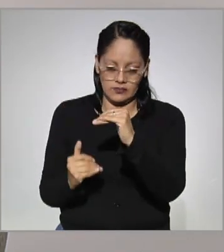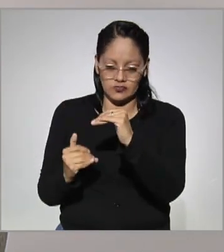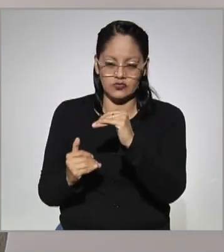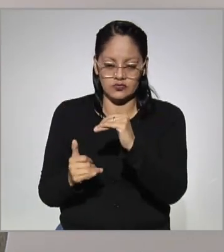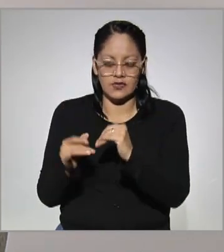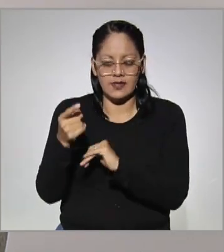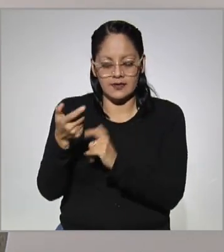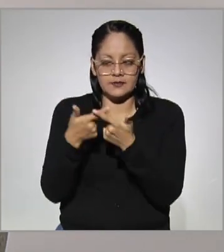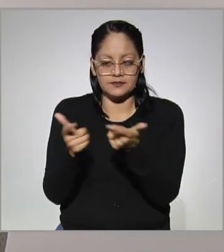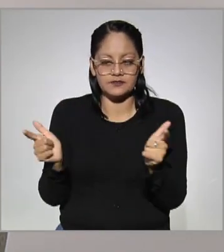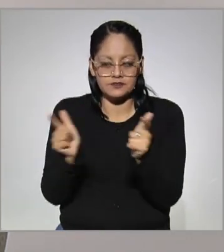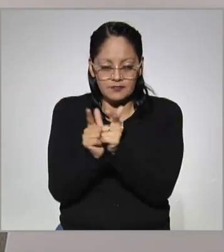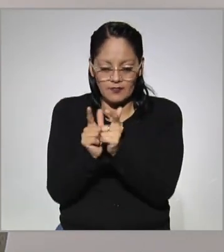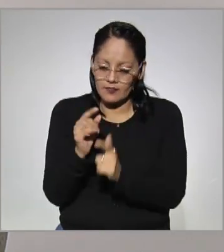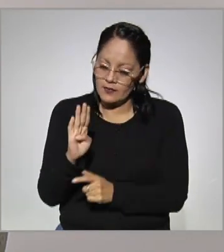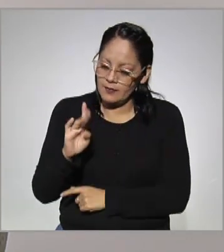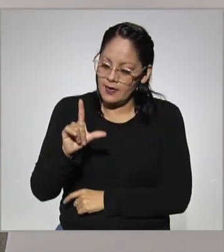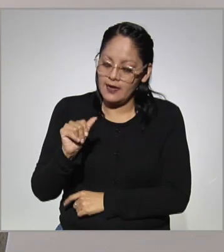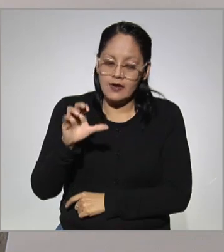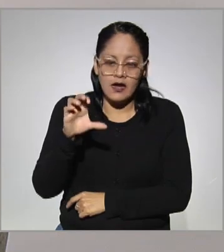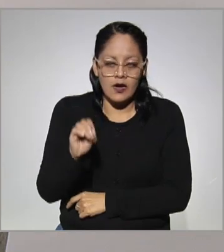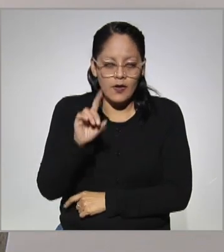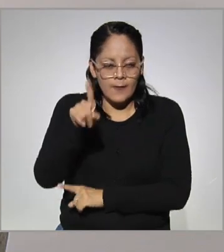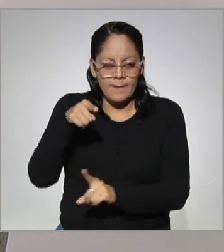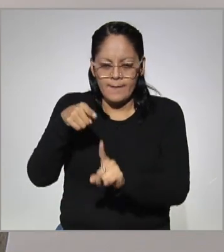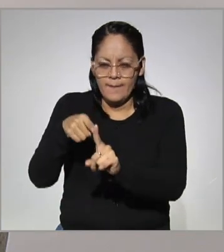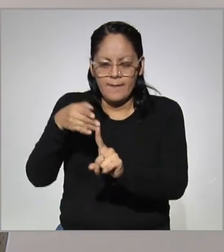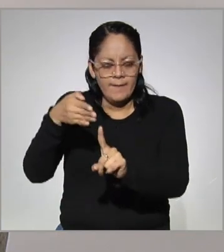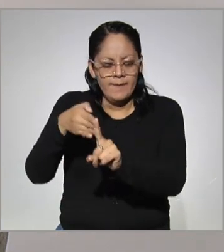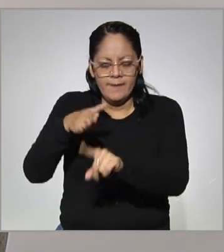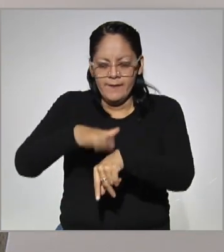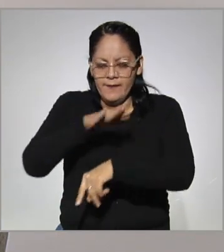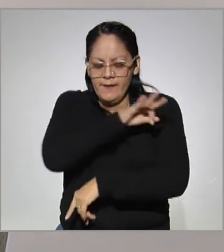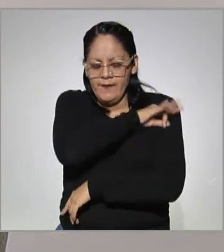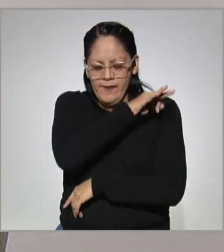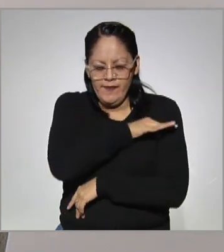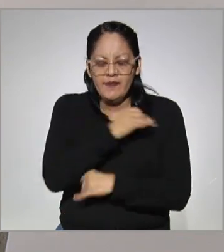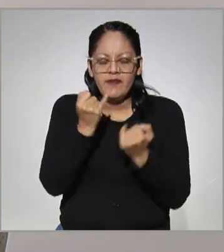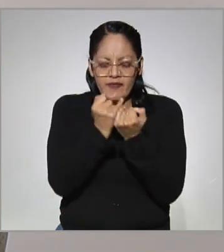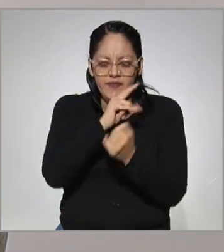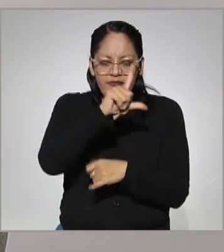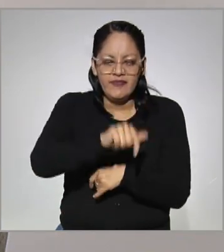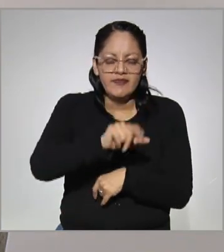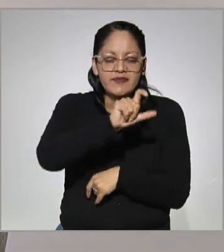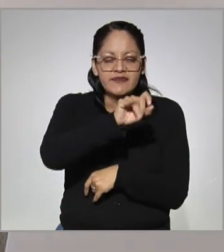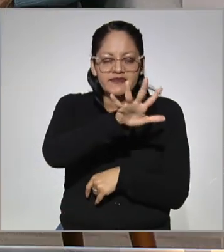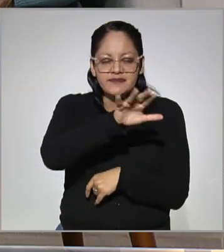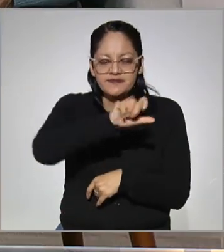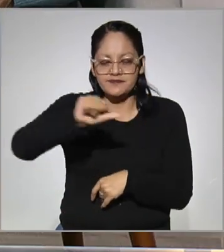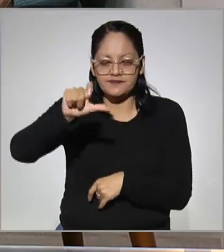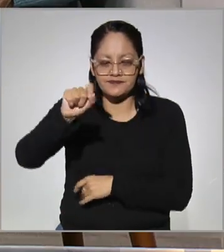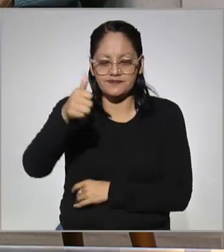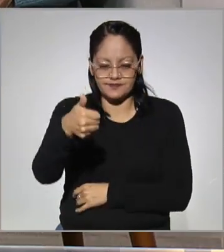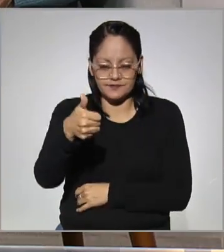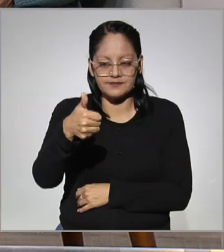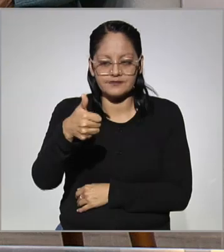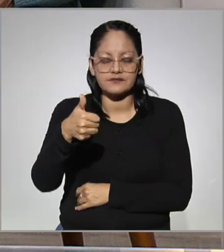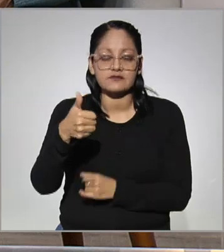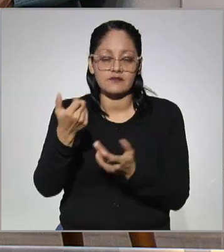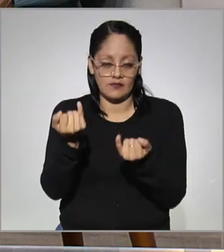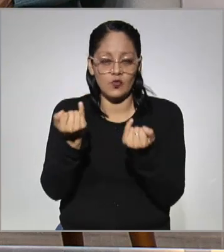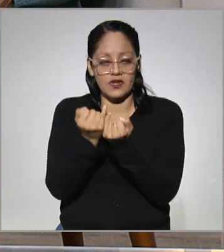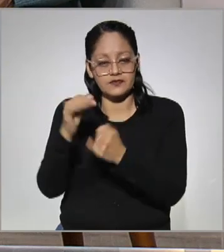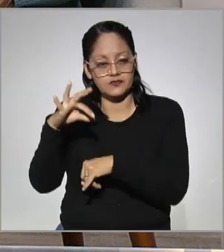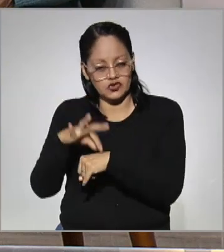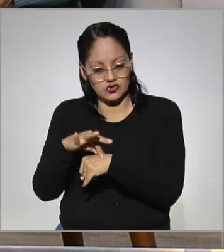el grupo blanco donde tiene mayor impacto y posteriormente sería 25 a 26, que es solamente bajo indicación y cuando no